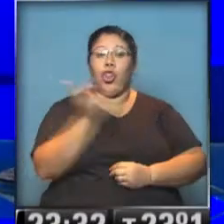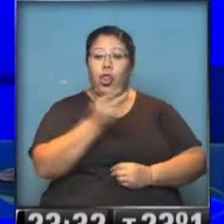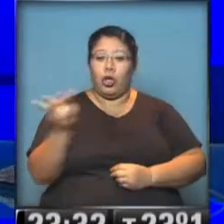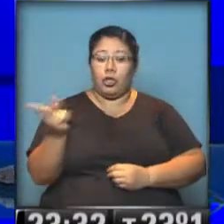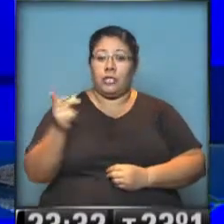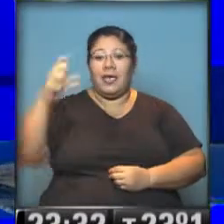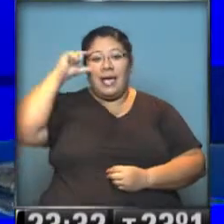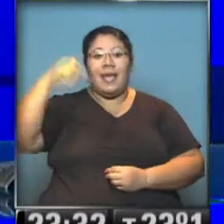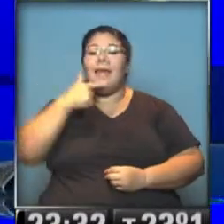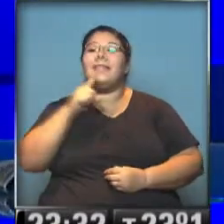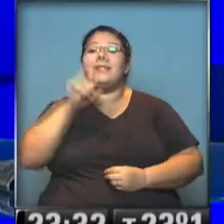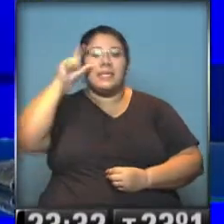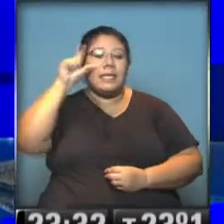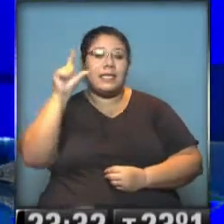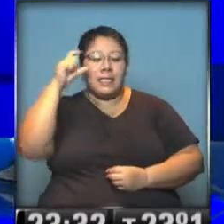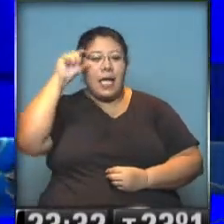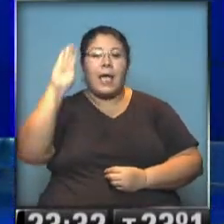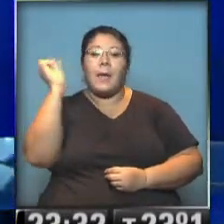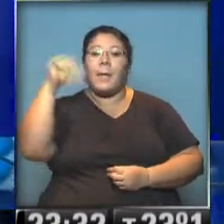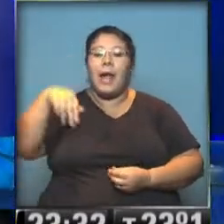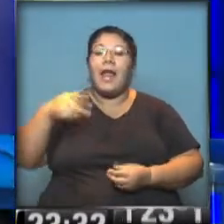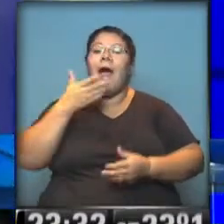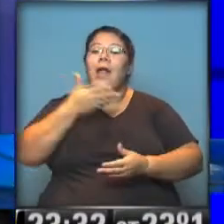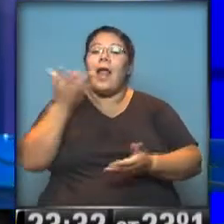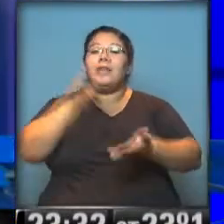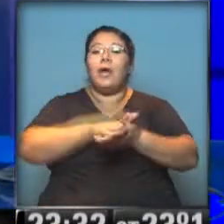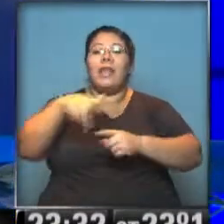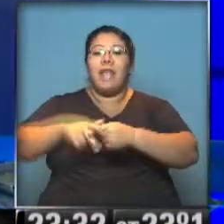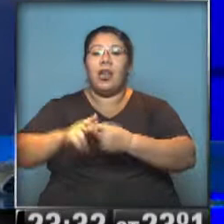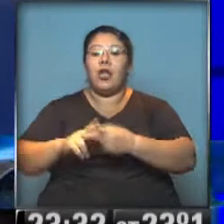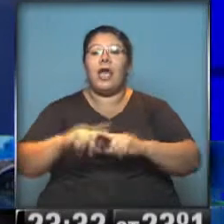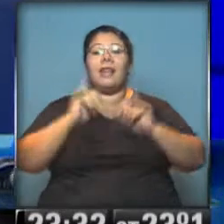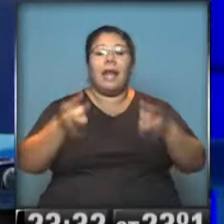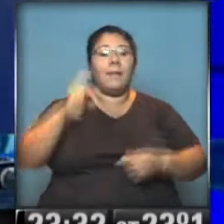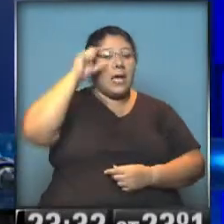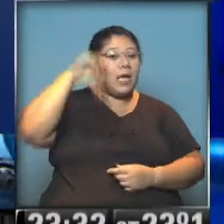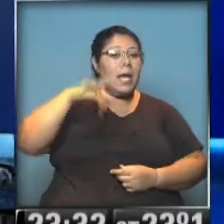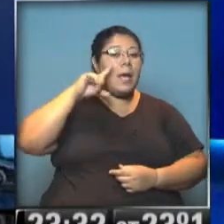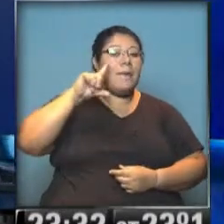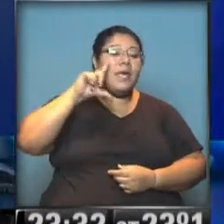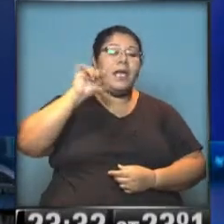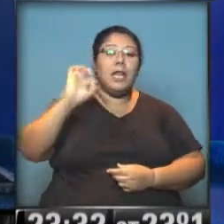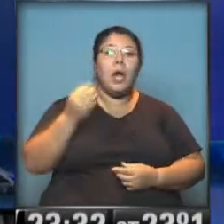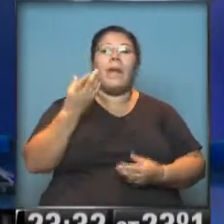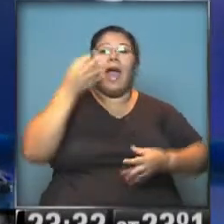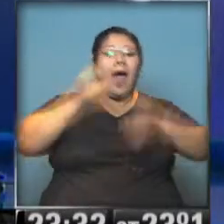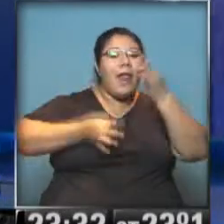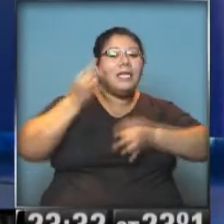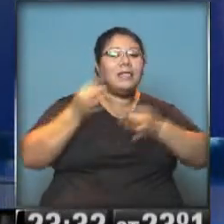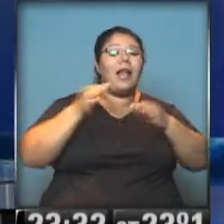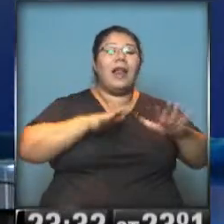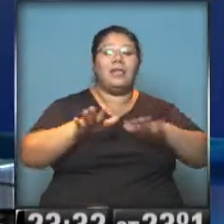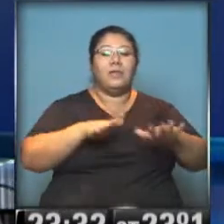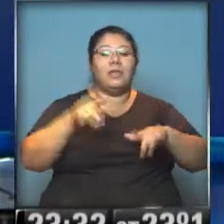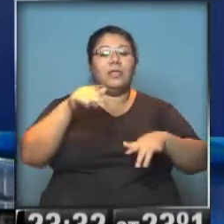estará Esteban Mañani con todo lo que tiene que ver con la tecnología y también Emilio Ruchansky para analizar algunas de las situaciones que se están viviendo por estas